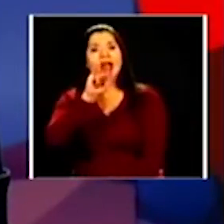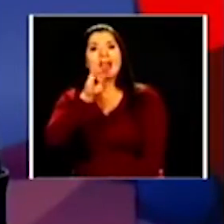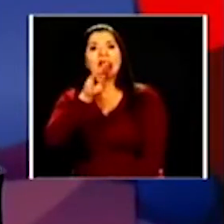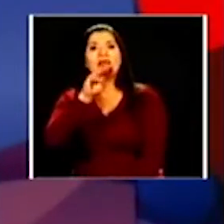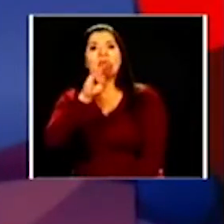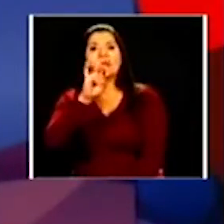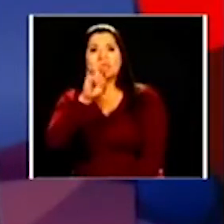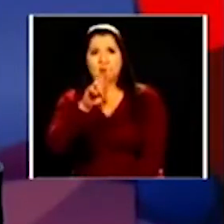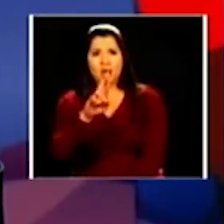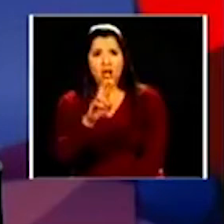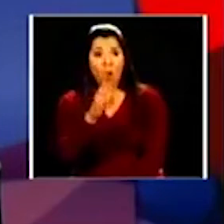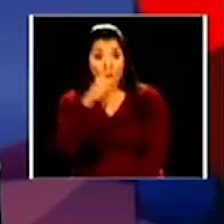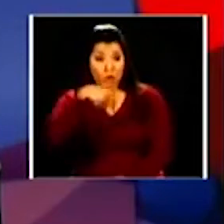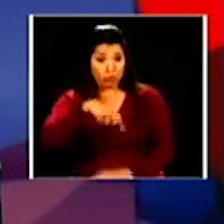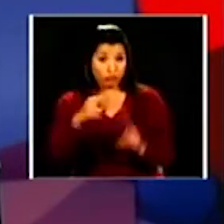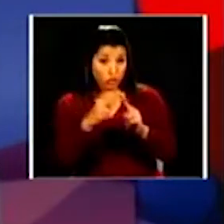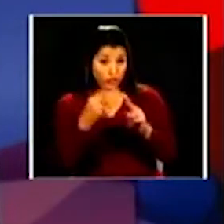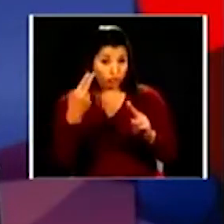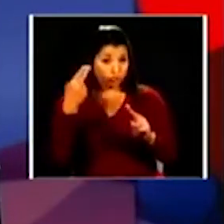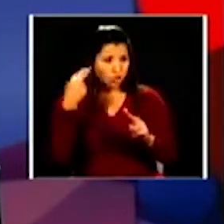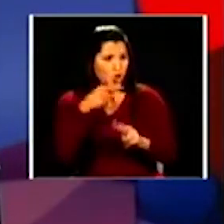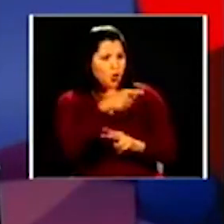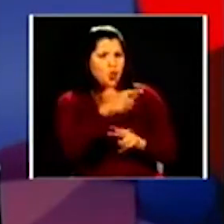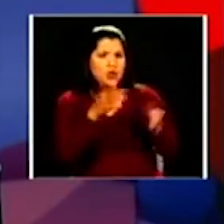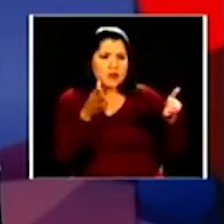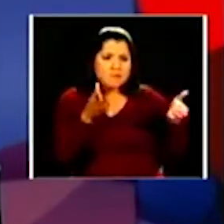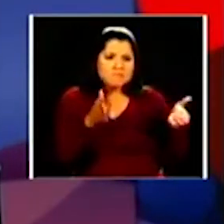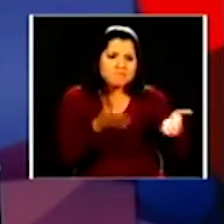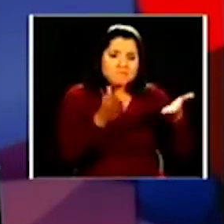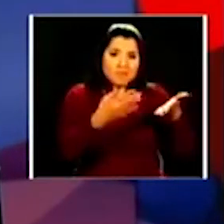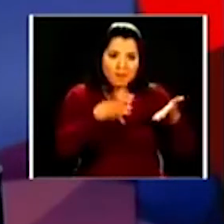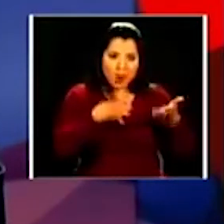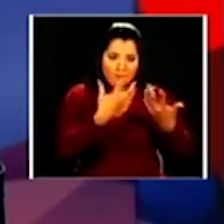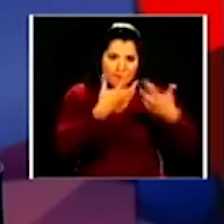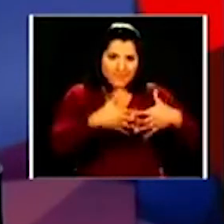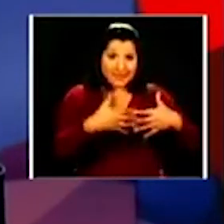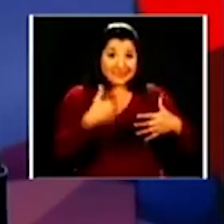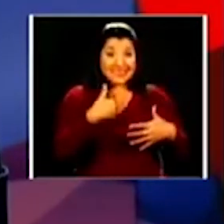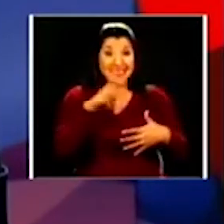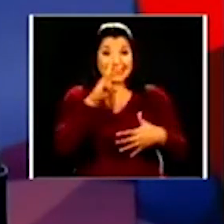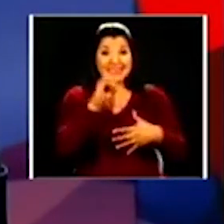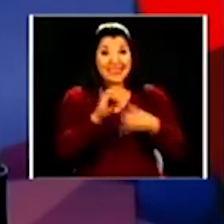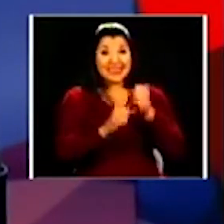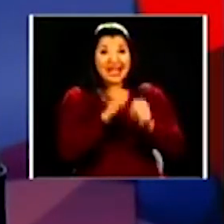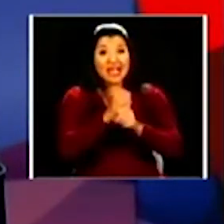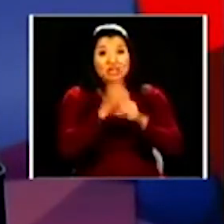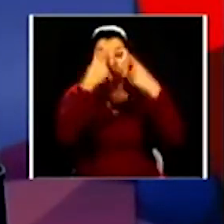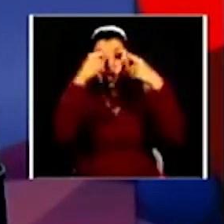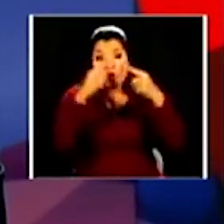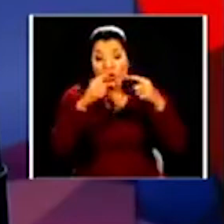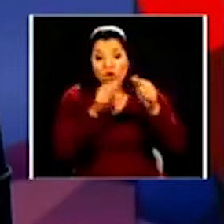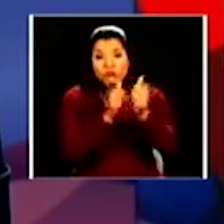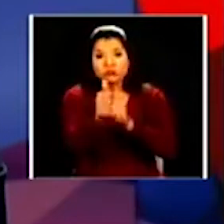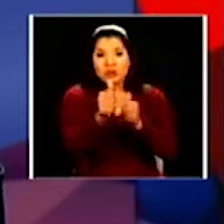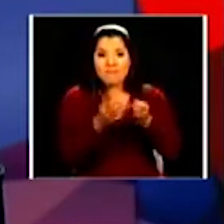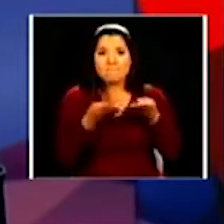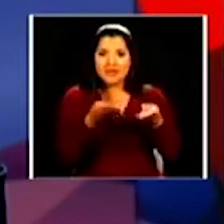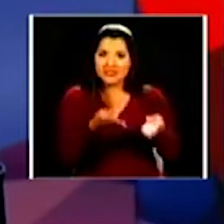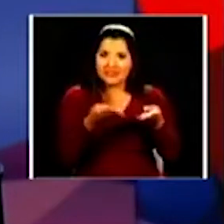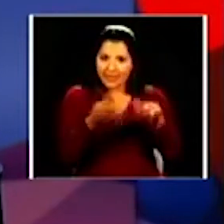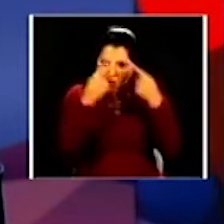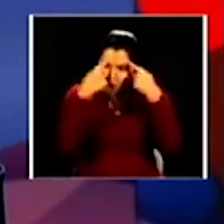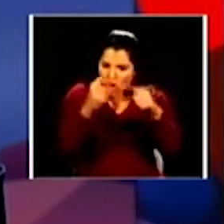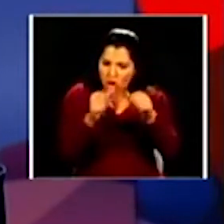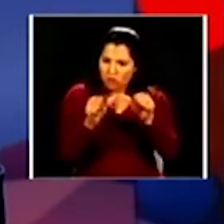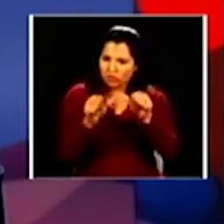un emprendedor que a sus más de 60 años saca su bachillerato, y logra sacar su pyme adelante y hoy